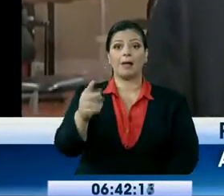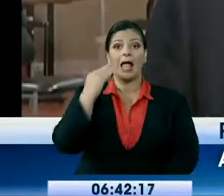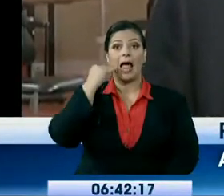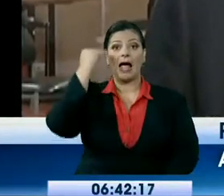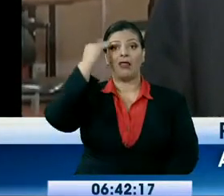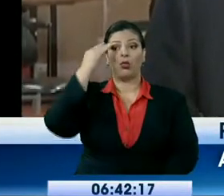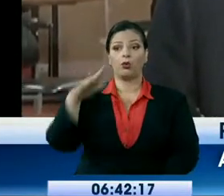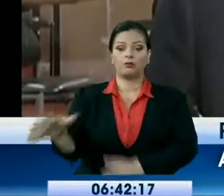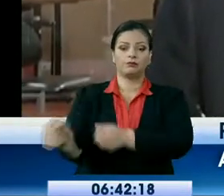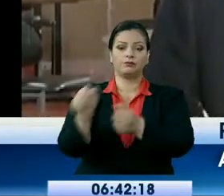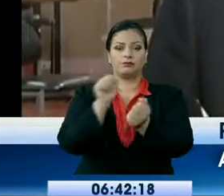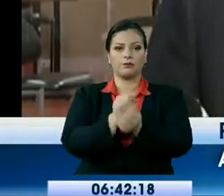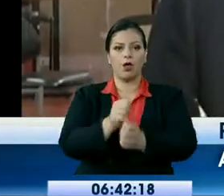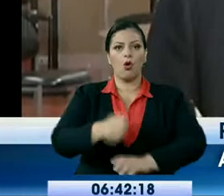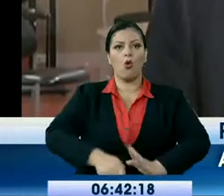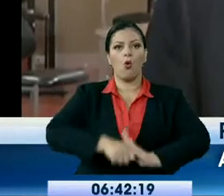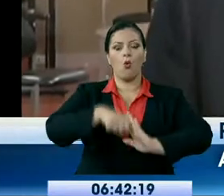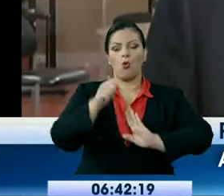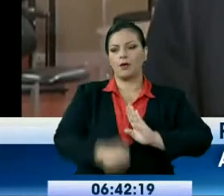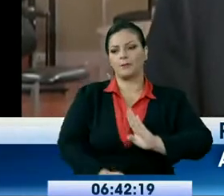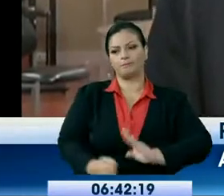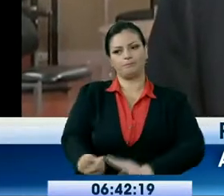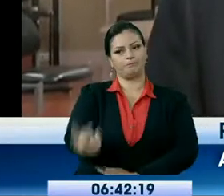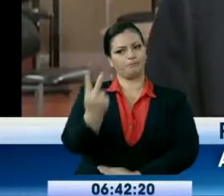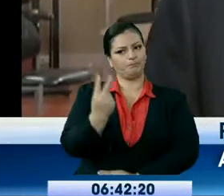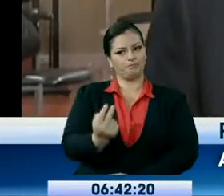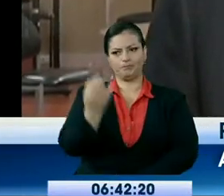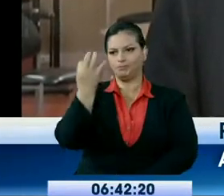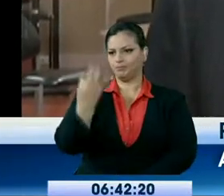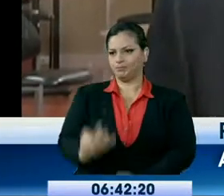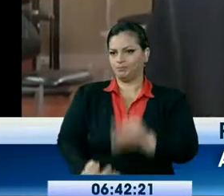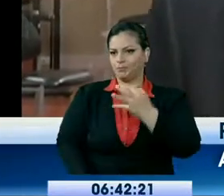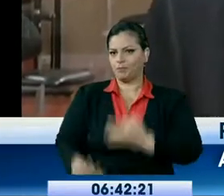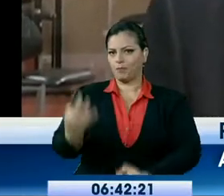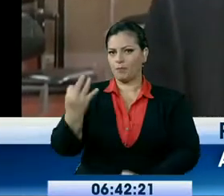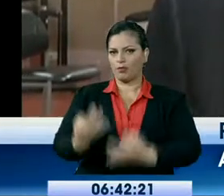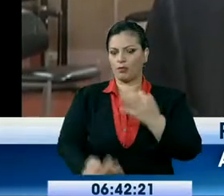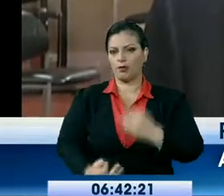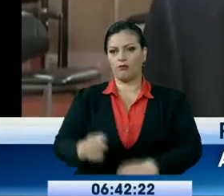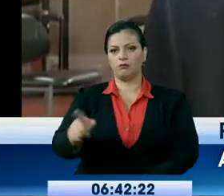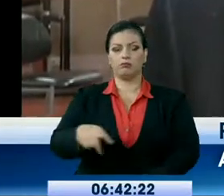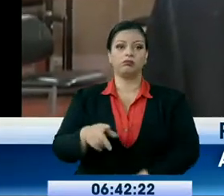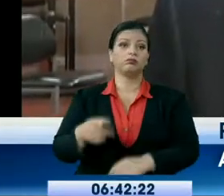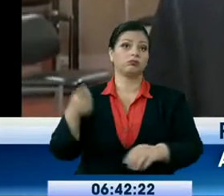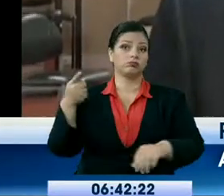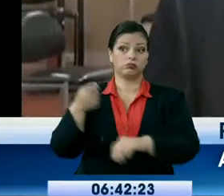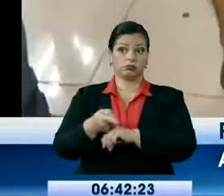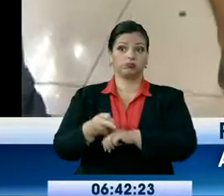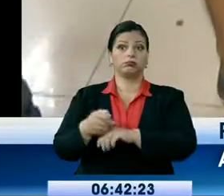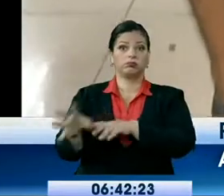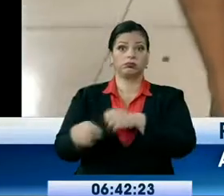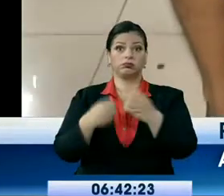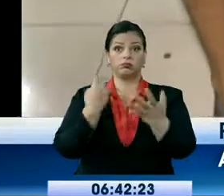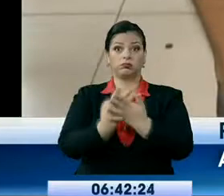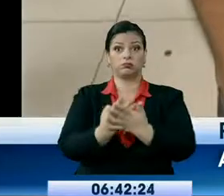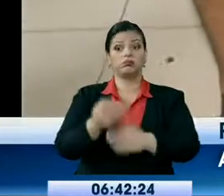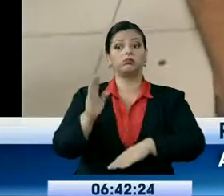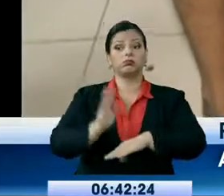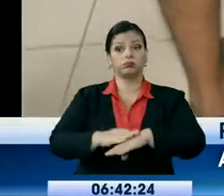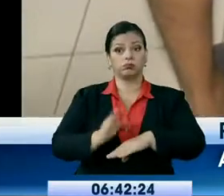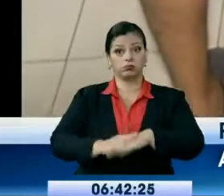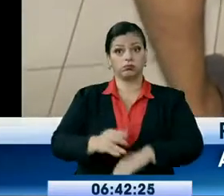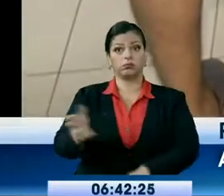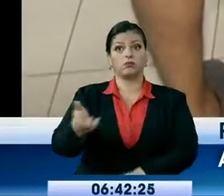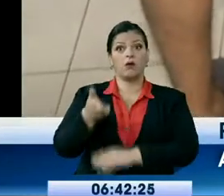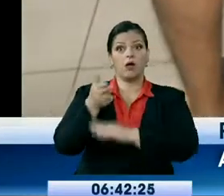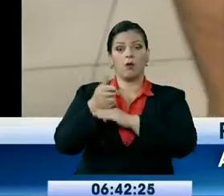en el cual se conocerá sobre la situación jurídica por transporte de arma o tenencia ilegal de arma de fuego. Los dos adultos